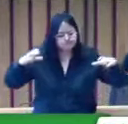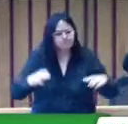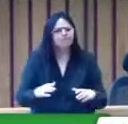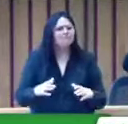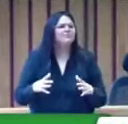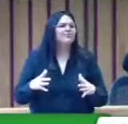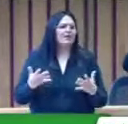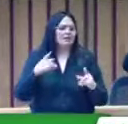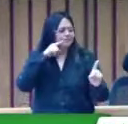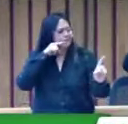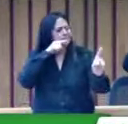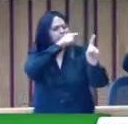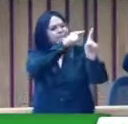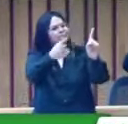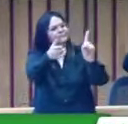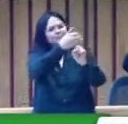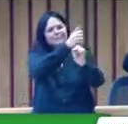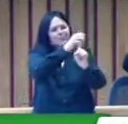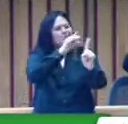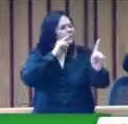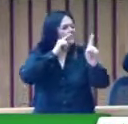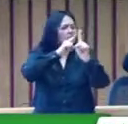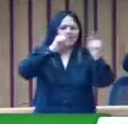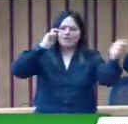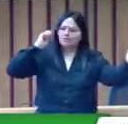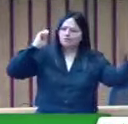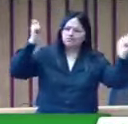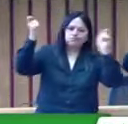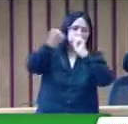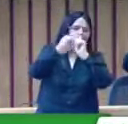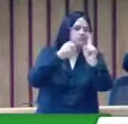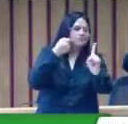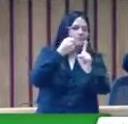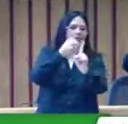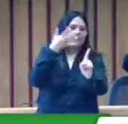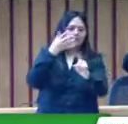trascendental desde el punto de vista de la